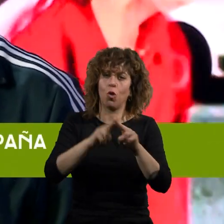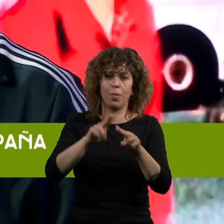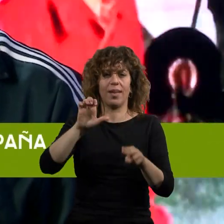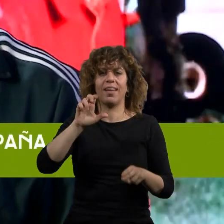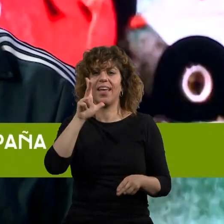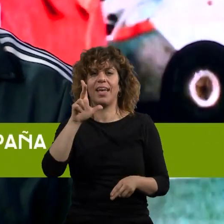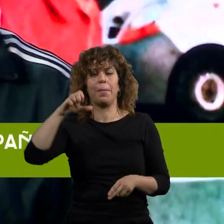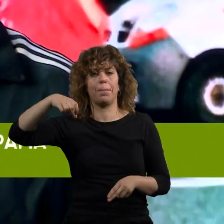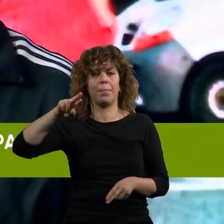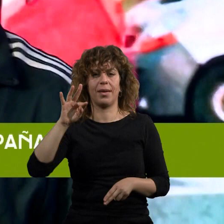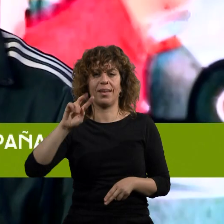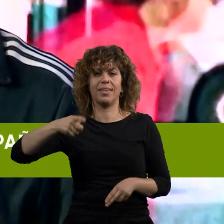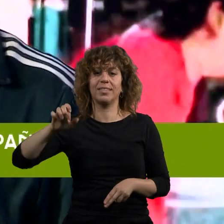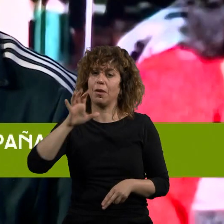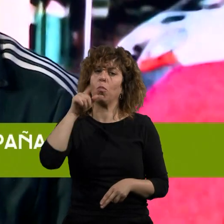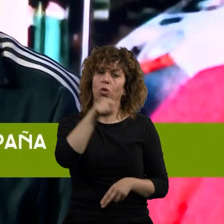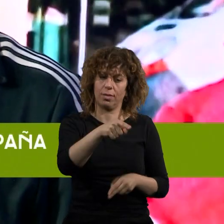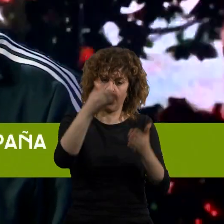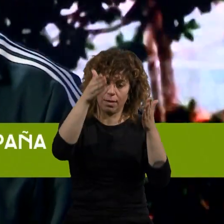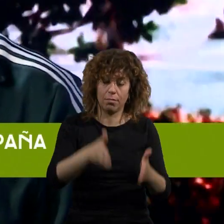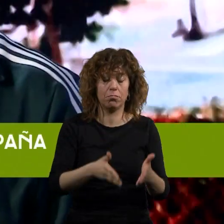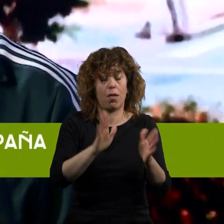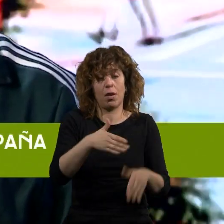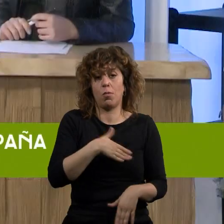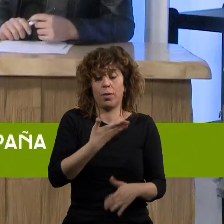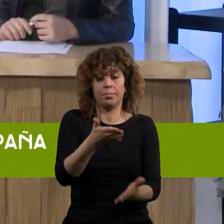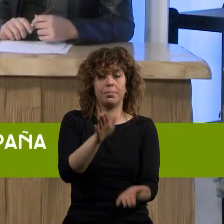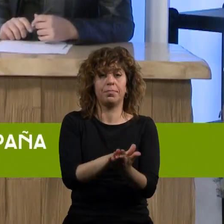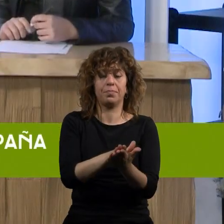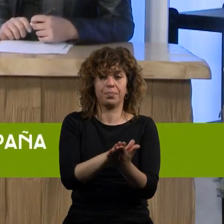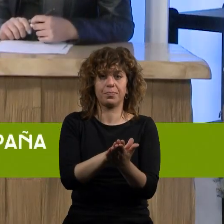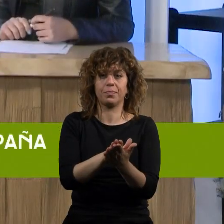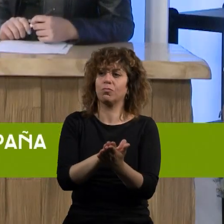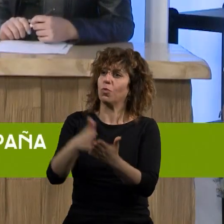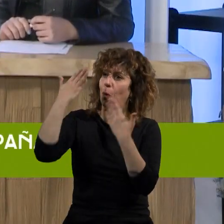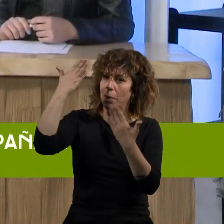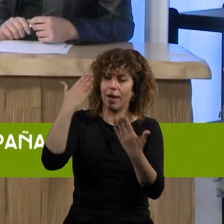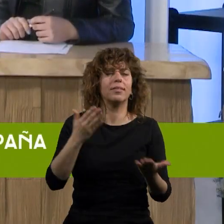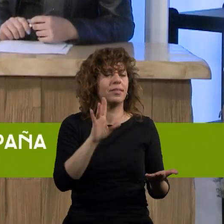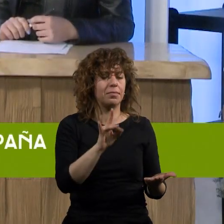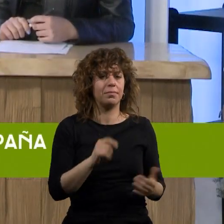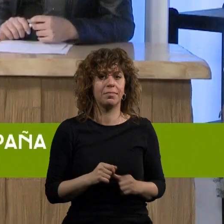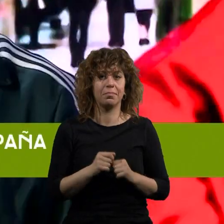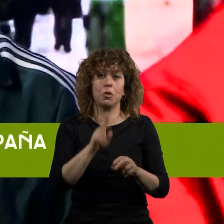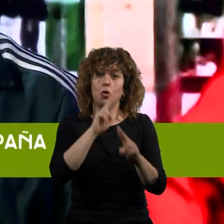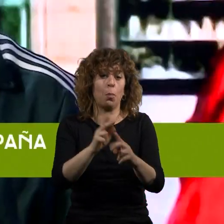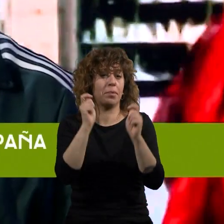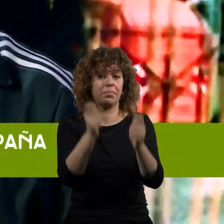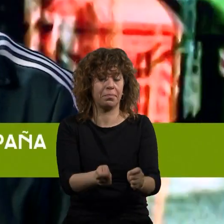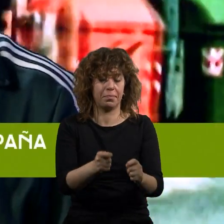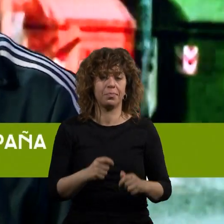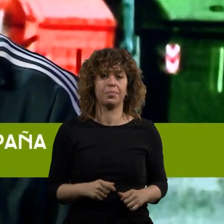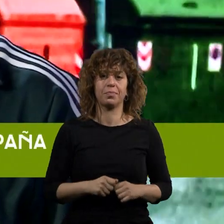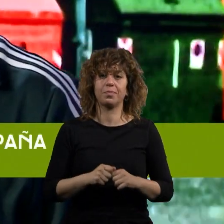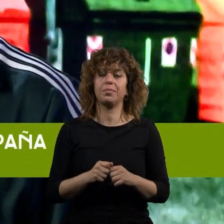por ti. Y bueno, pues la pobre difunta, pues... Bueno, ahí tiene su homenaje, ¿no? Sí, y ya pues ahí se quedó la cosa.